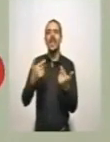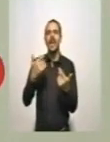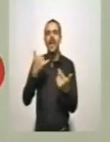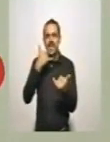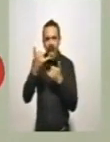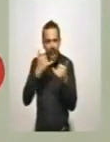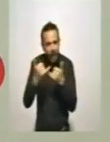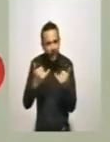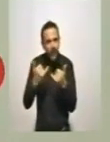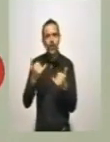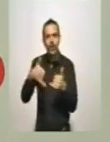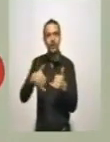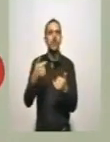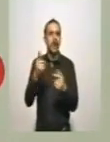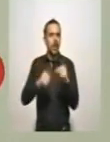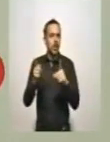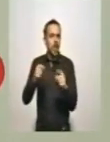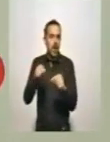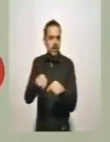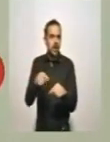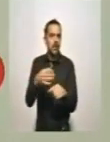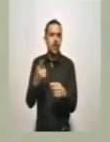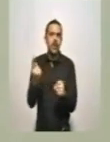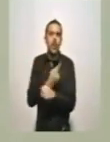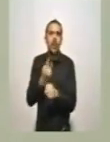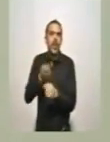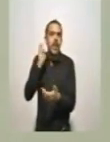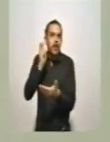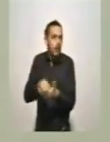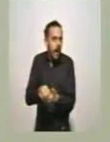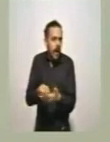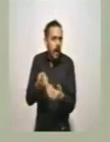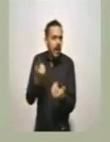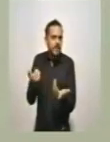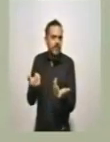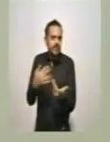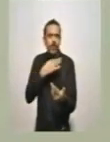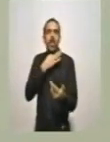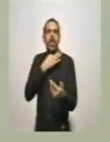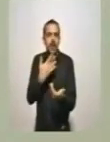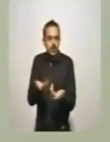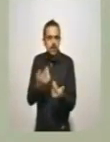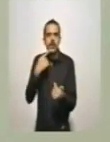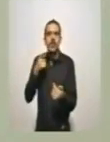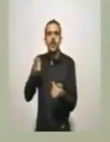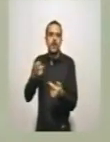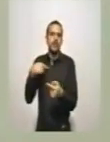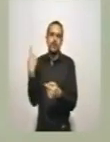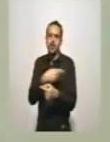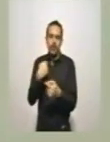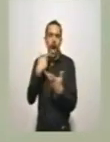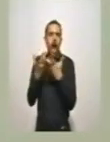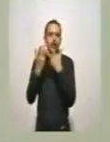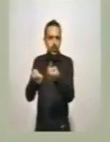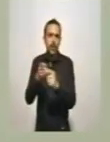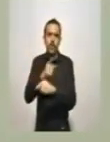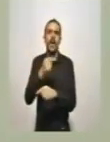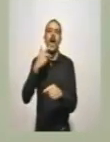que se le presentaban a los clubes por imposibilidades de hacer frente a los pagos de los mismos, y ahí el gobernador de la provincia, el contador